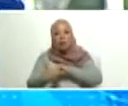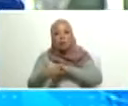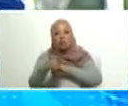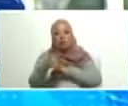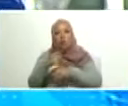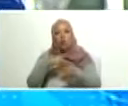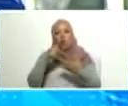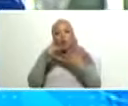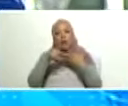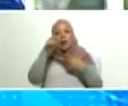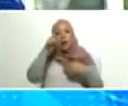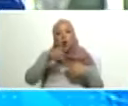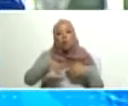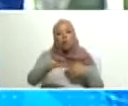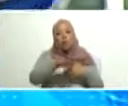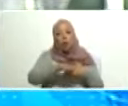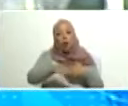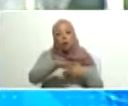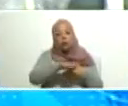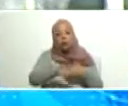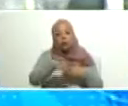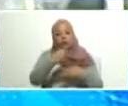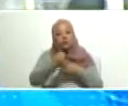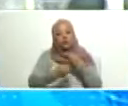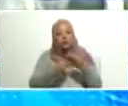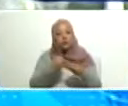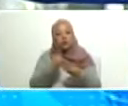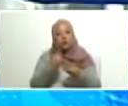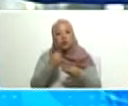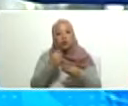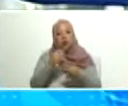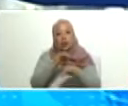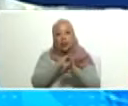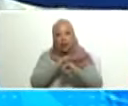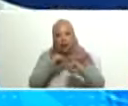planteé a nuestro pueblo, vamos saliendo de la pandemia